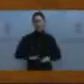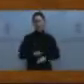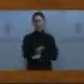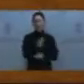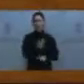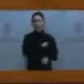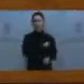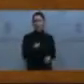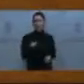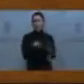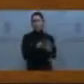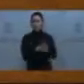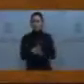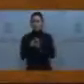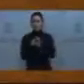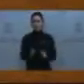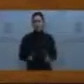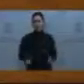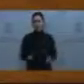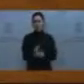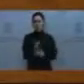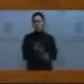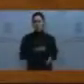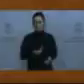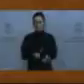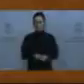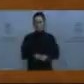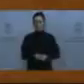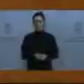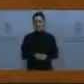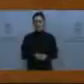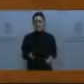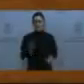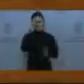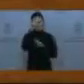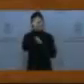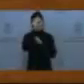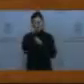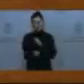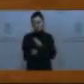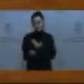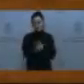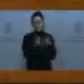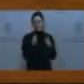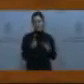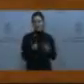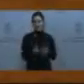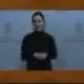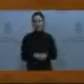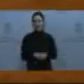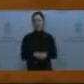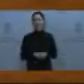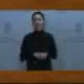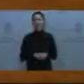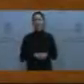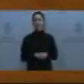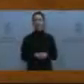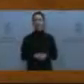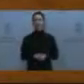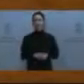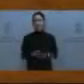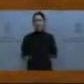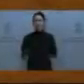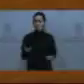sino con respecto a la financiación local, porque consideramos que también es necesaria este aspecto,